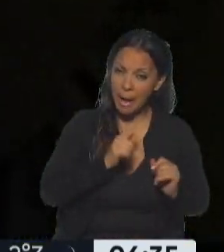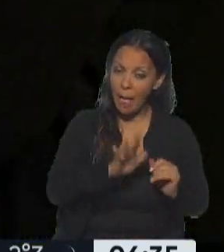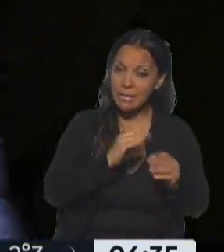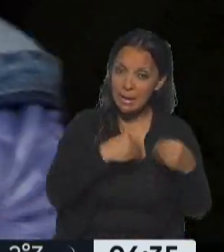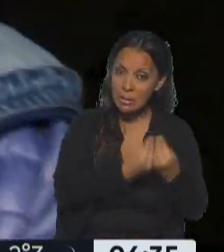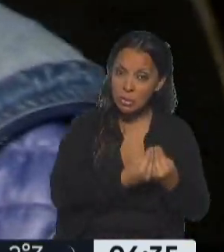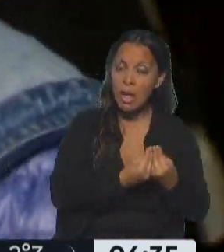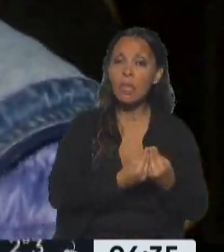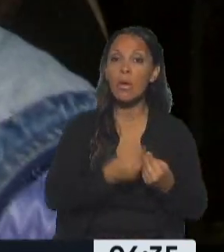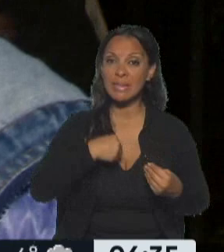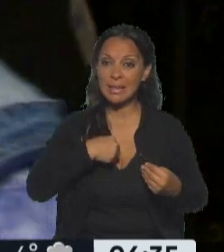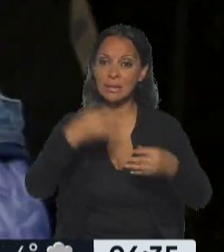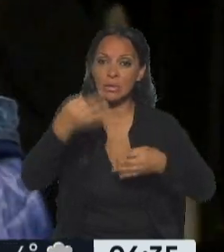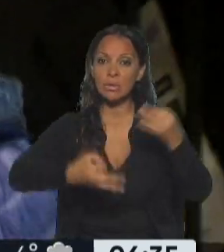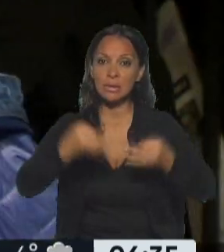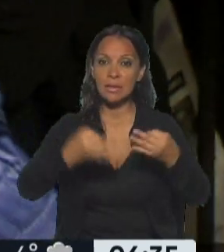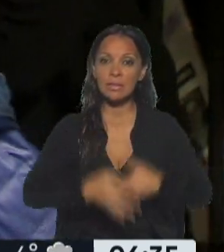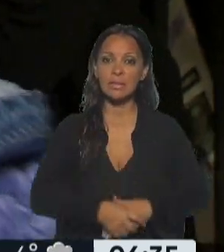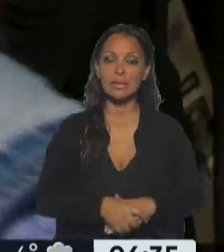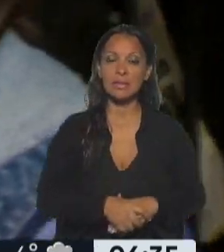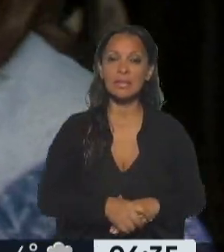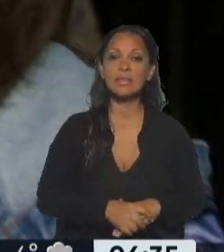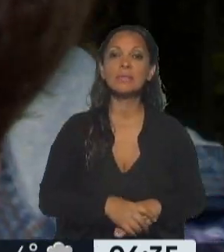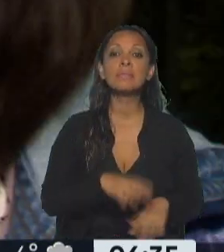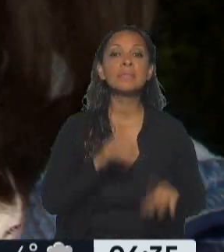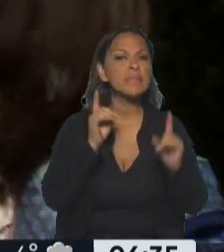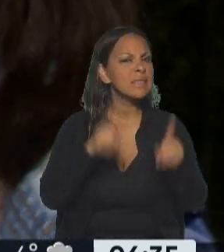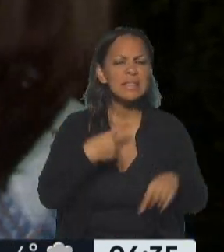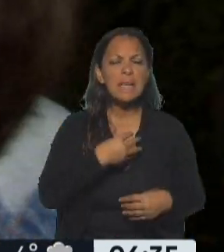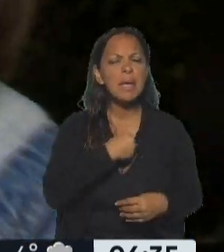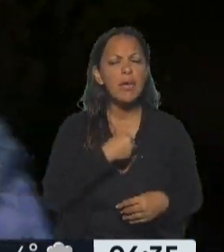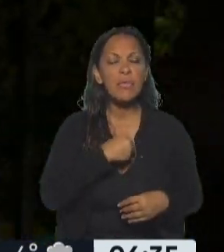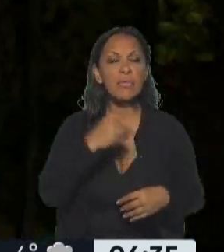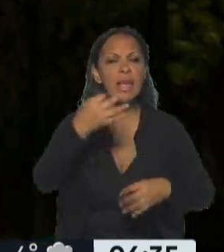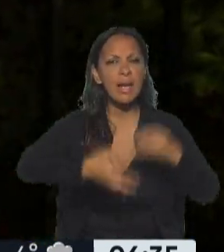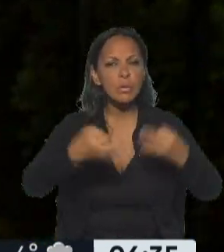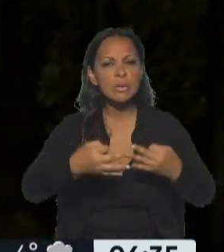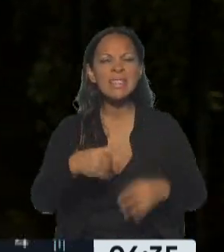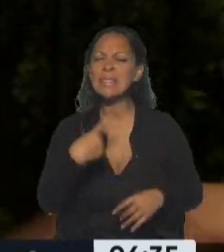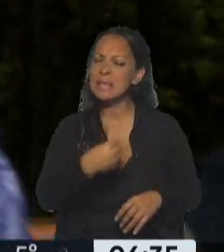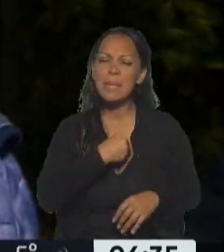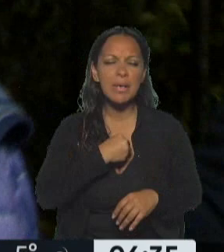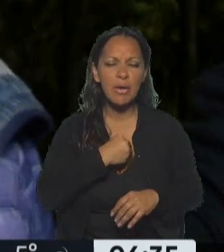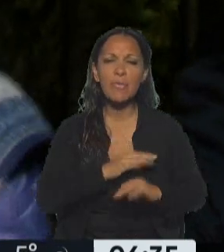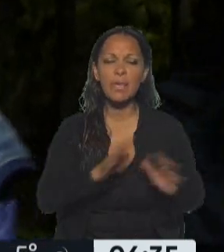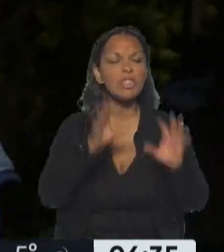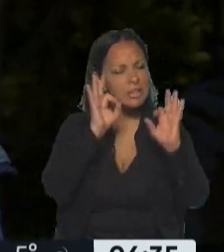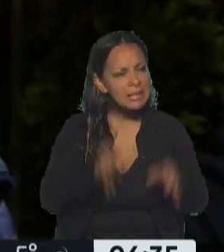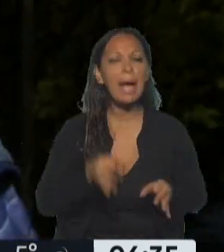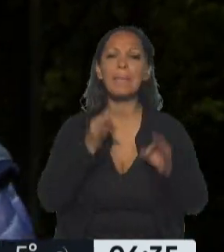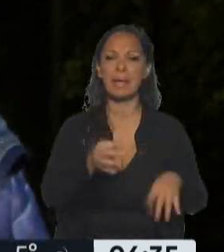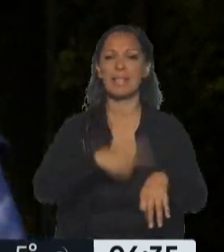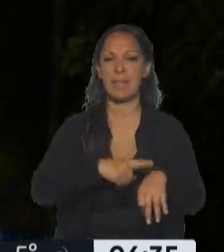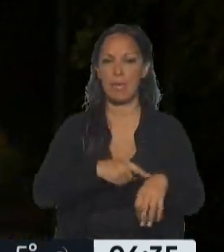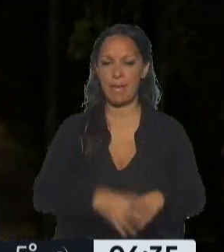¿Se hace justicia, Susana? Sí, sí. Yo siempre confié en la justicia. Siempre confié. Sabía que iba a llegar este